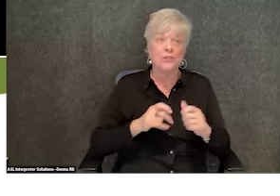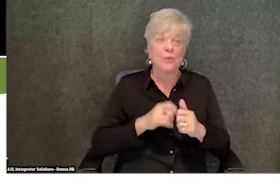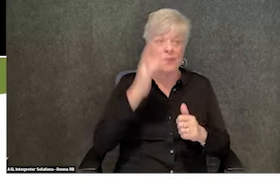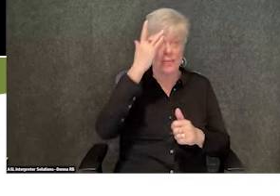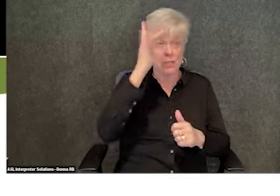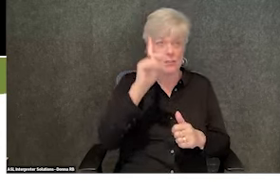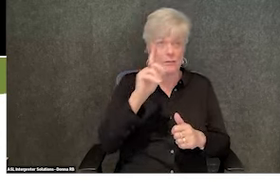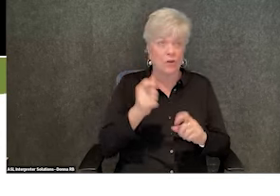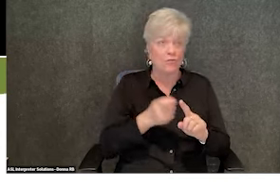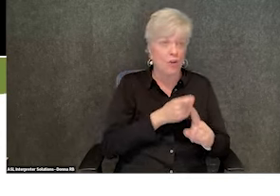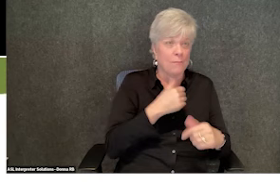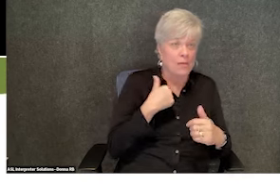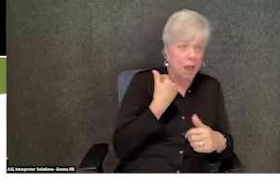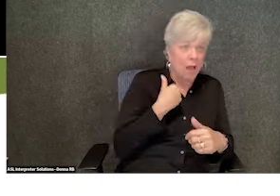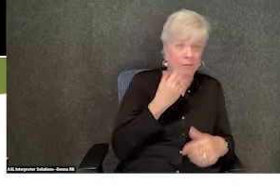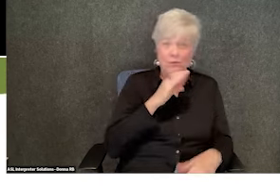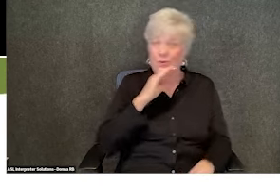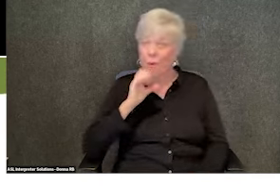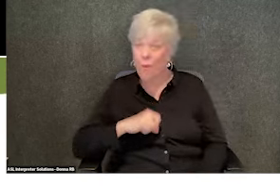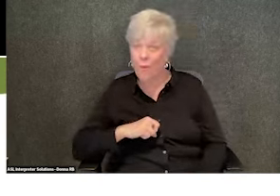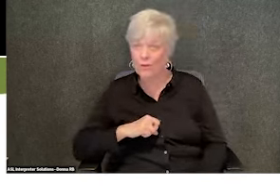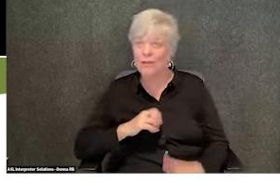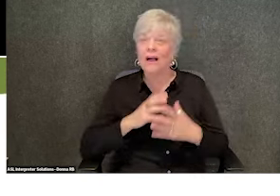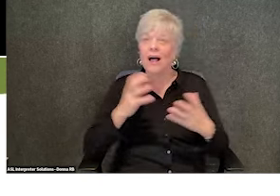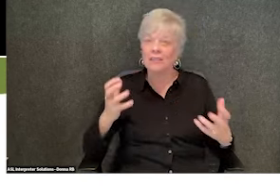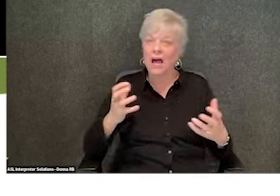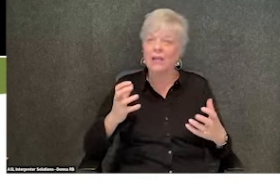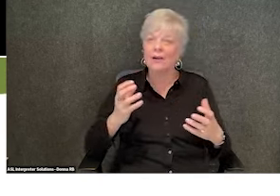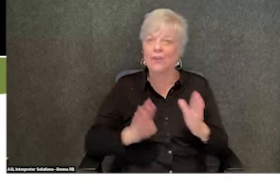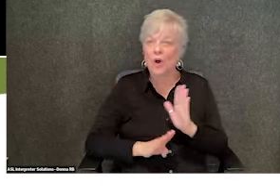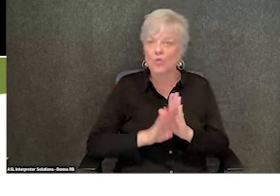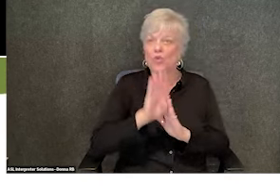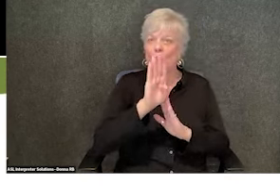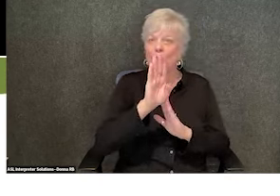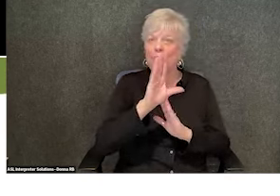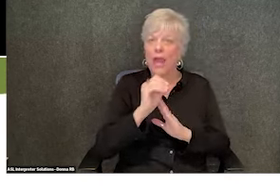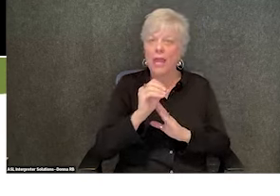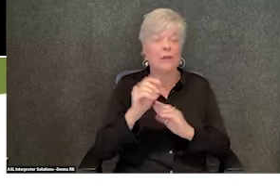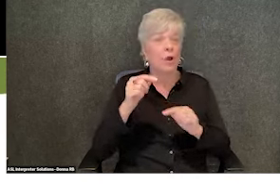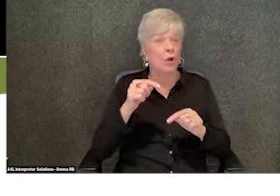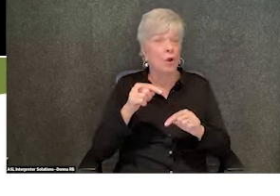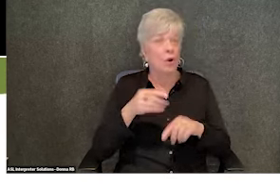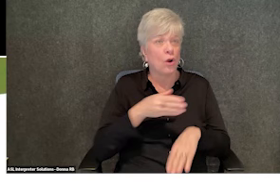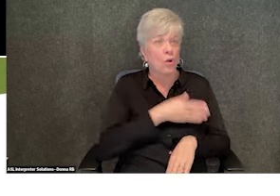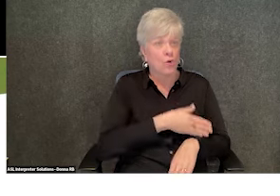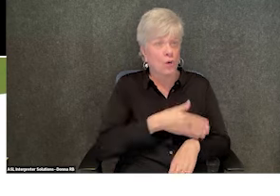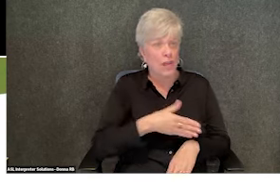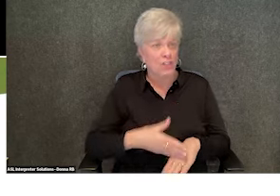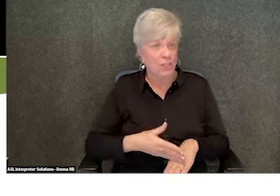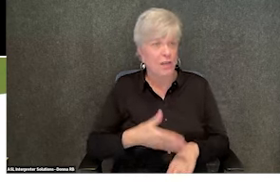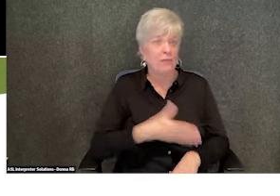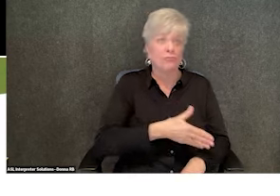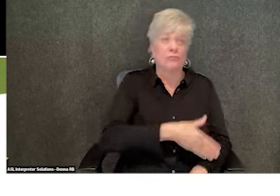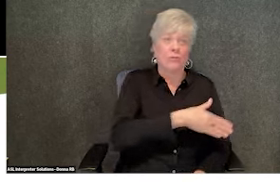útil de toda la vida de una persona con una discapacidad intelectual desde joven a mayor.